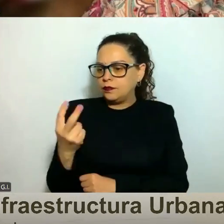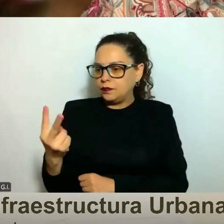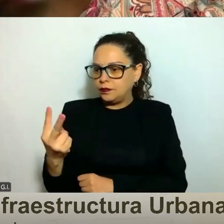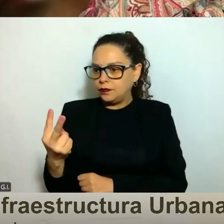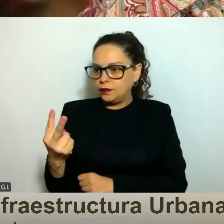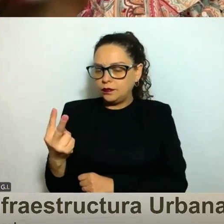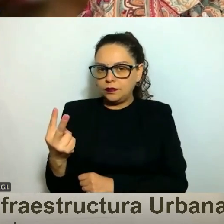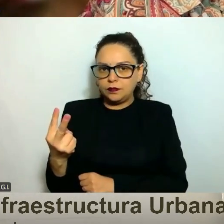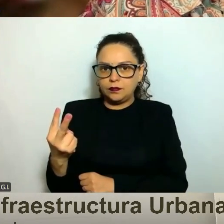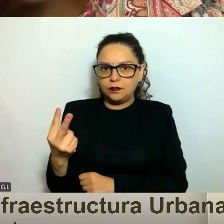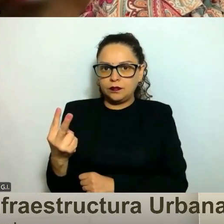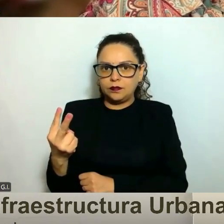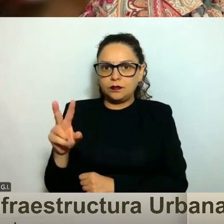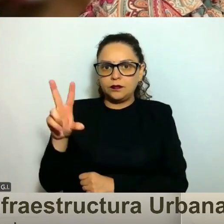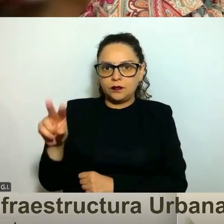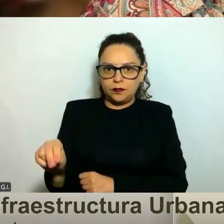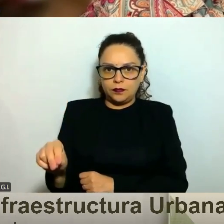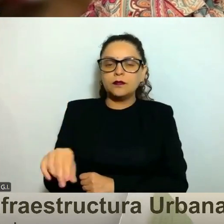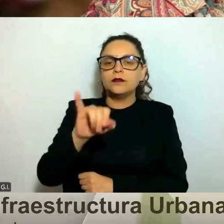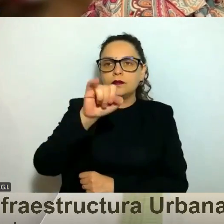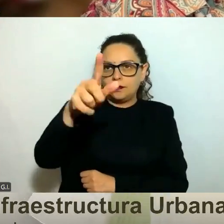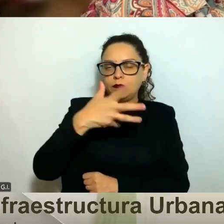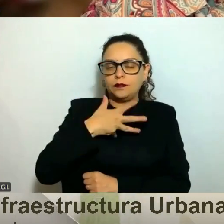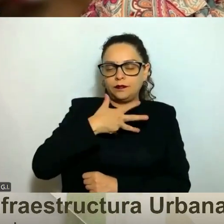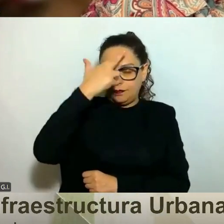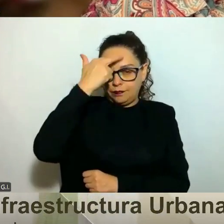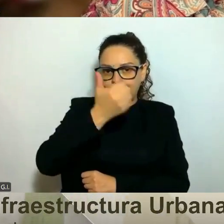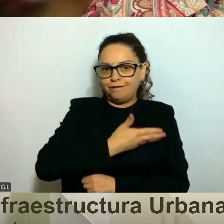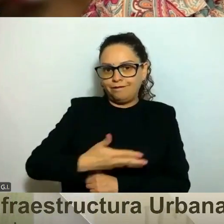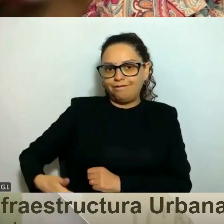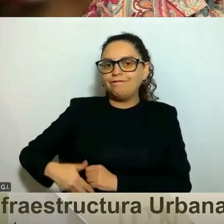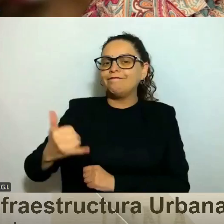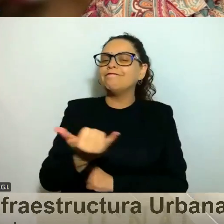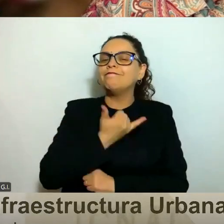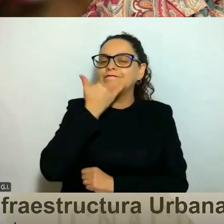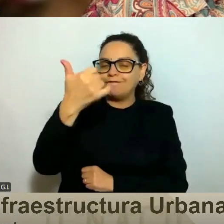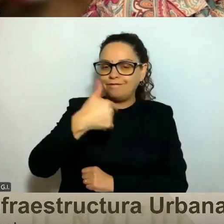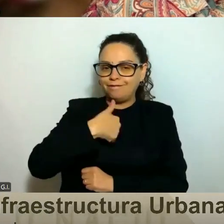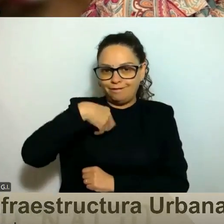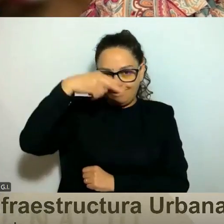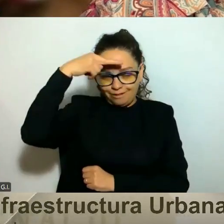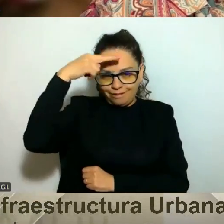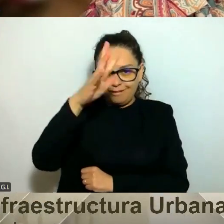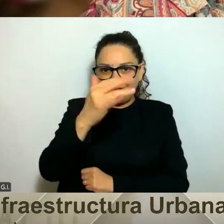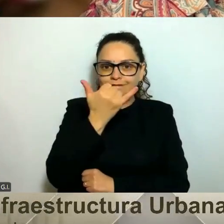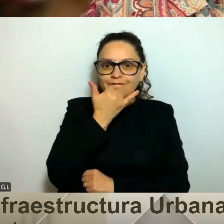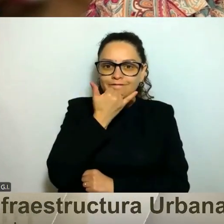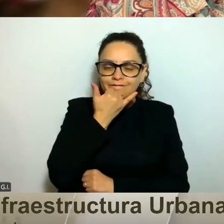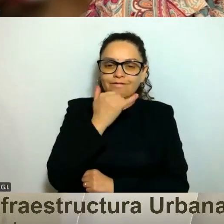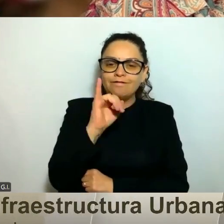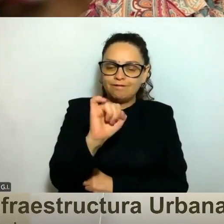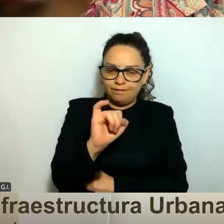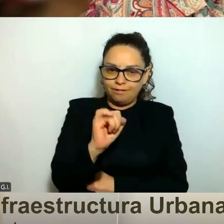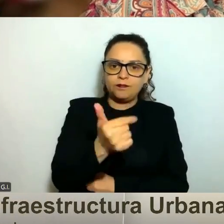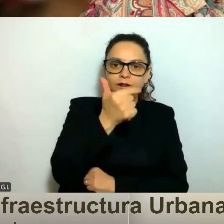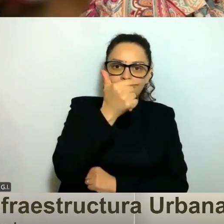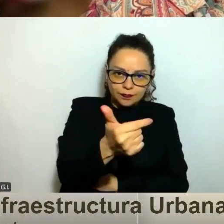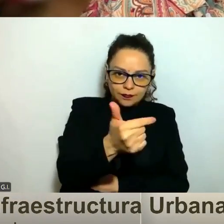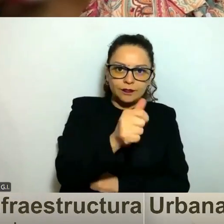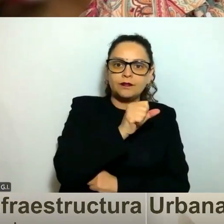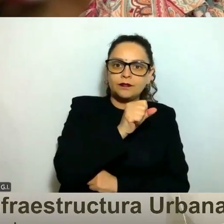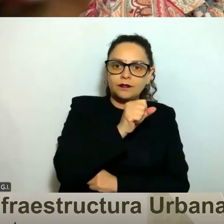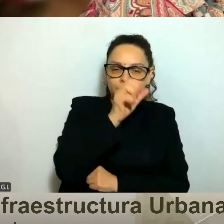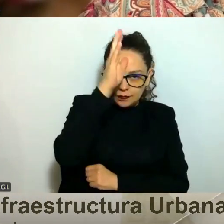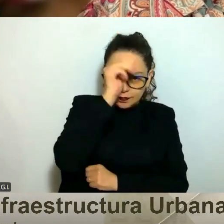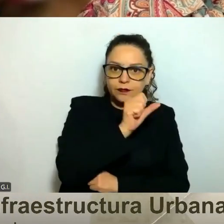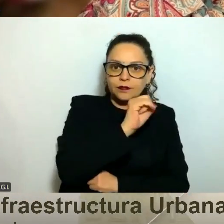diputado, tiene toda la razón. 7 votos a favor, 2 en contra. Sí, para la versión estenográfica. Gracias, diputado Mirón. Muy Corregimos, gentil.